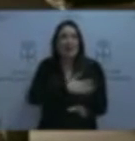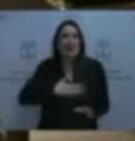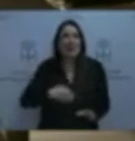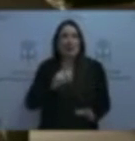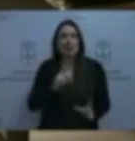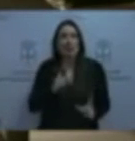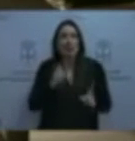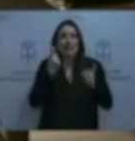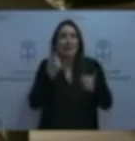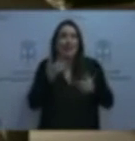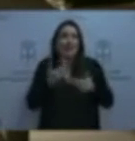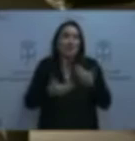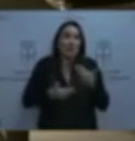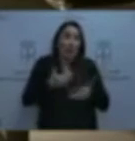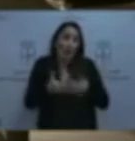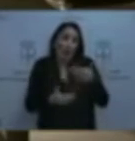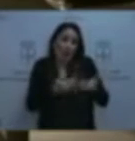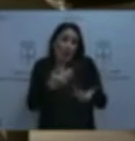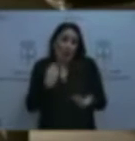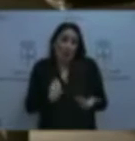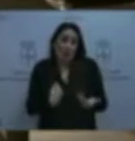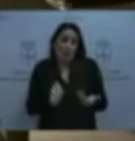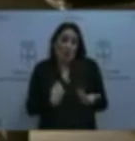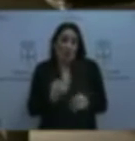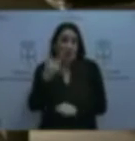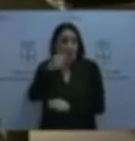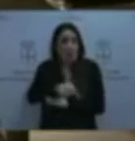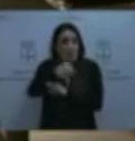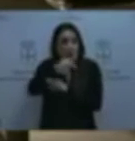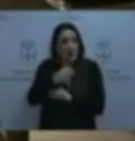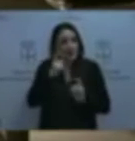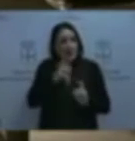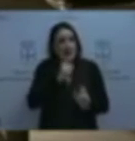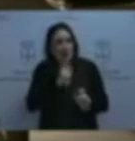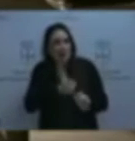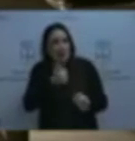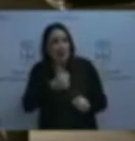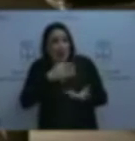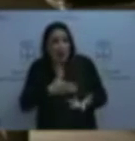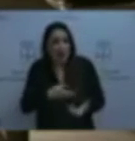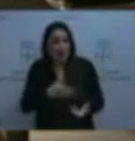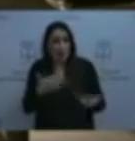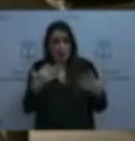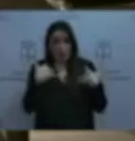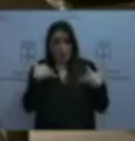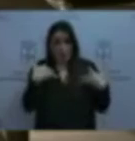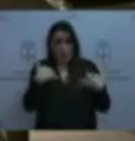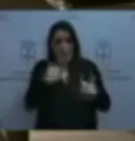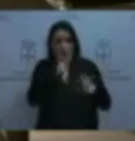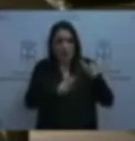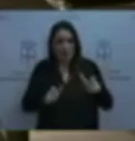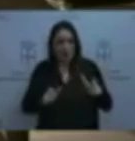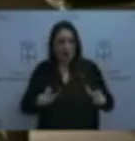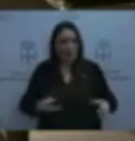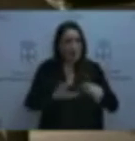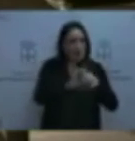que un proceso como el del régimen nazi se fuese cada vez dificultando, a estas alturas, ese sufrimiento de la gente que conecta el paro con la